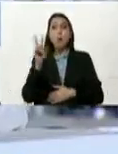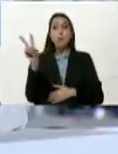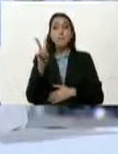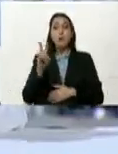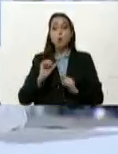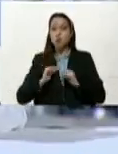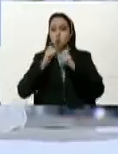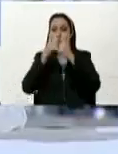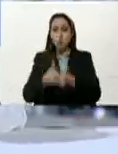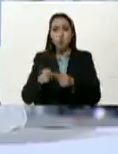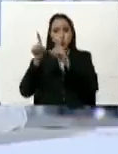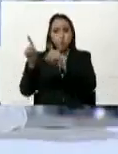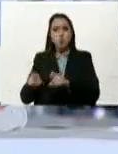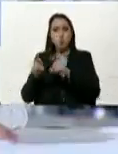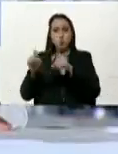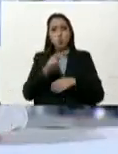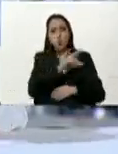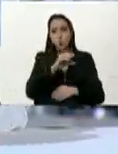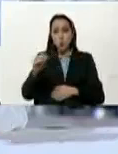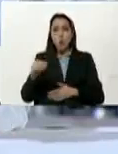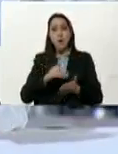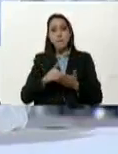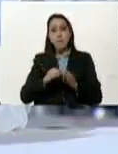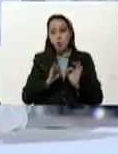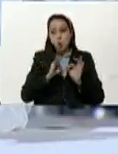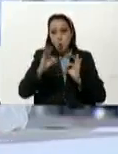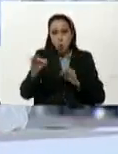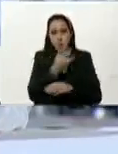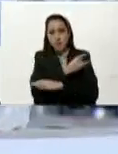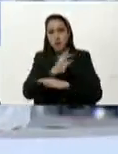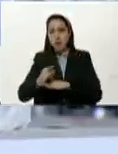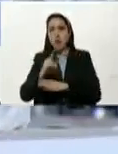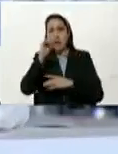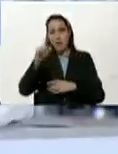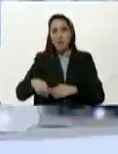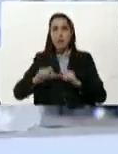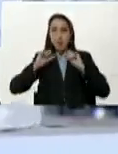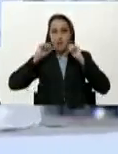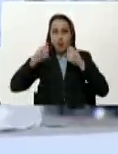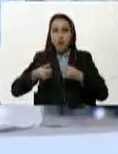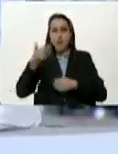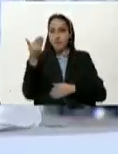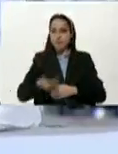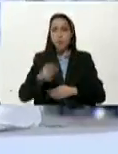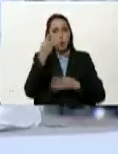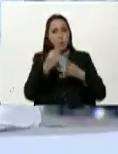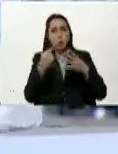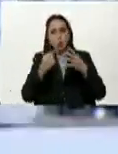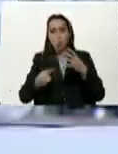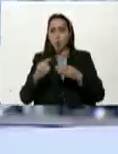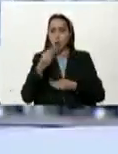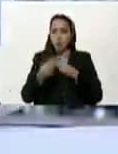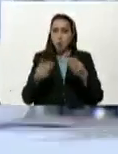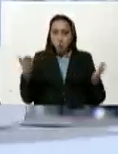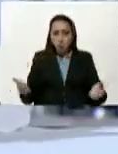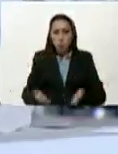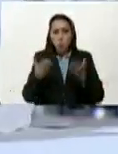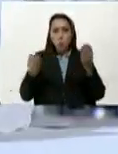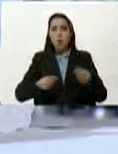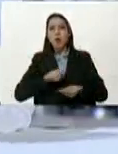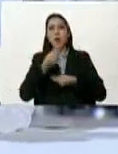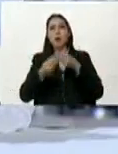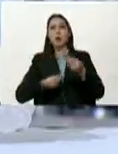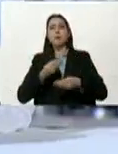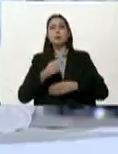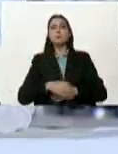el cultivo de 20 mil hectáreas entre soya y maíz es decir un rubro que se viene impulsando y posiblemente